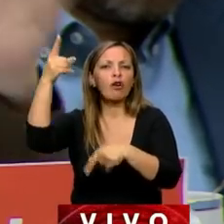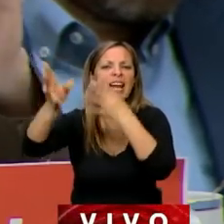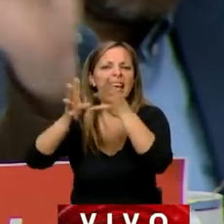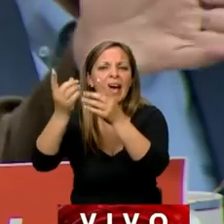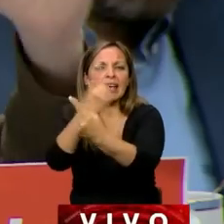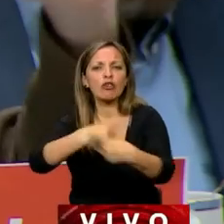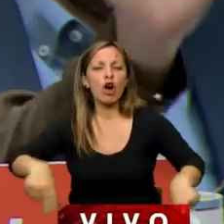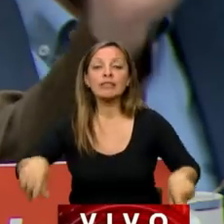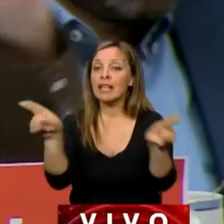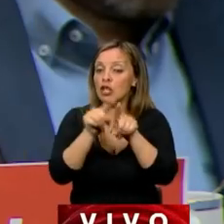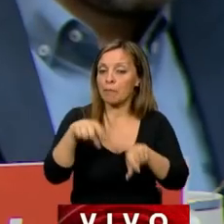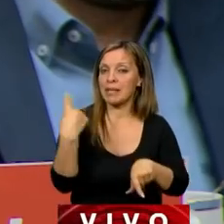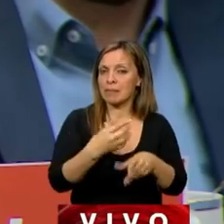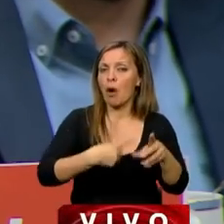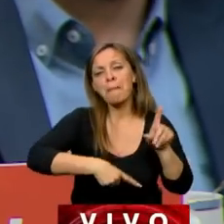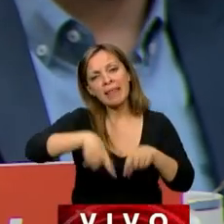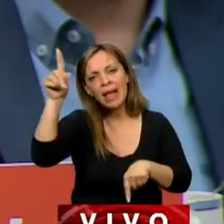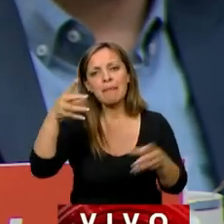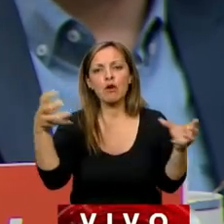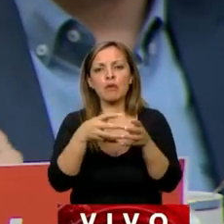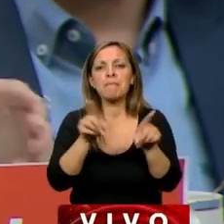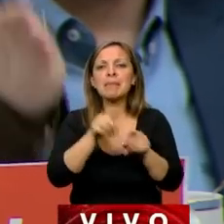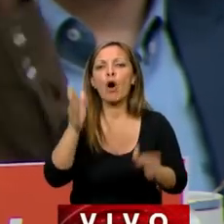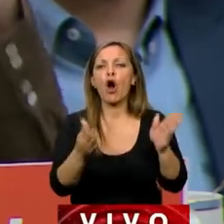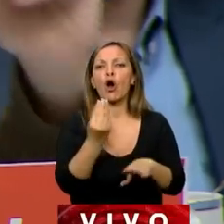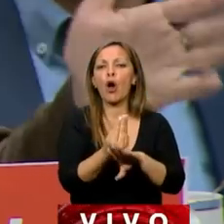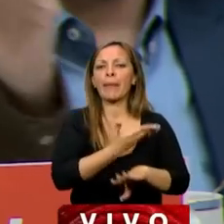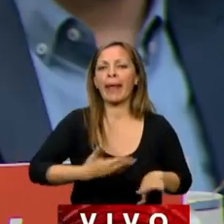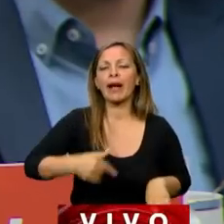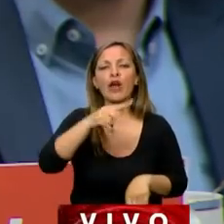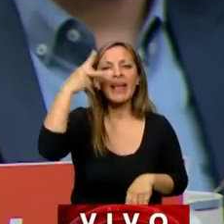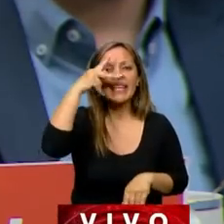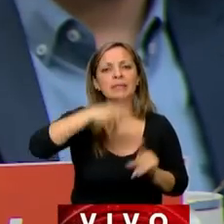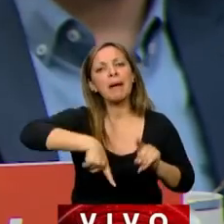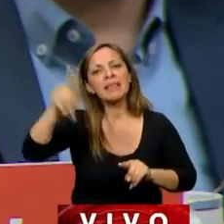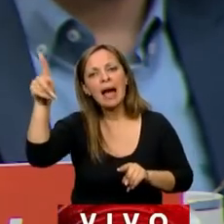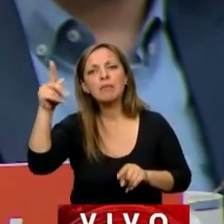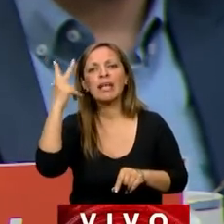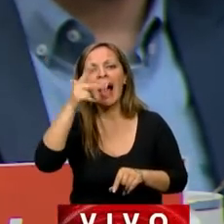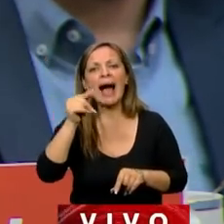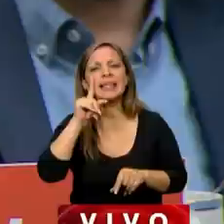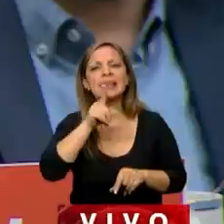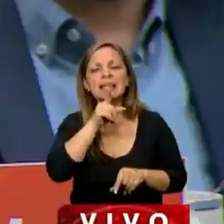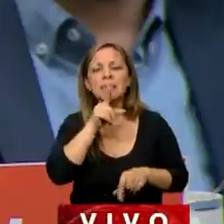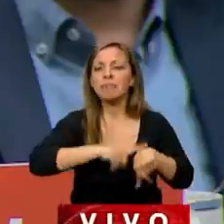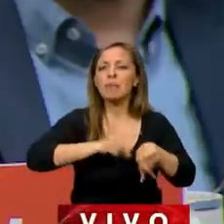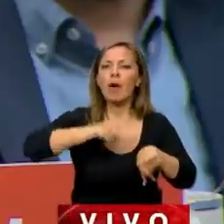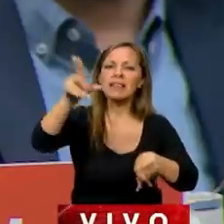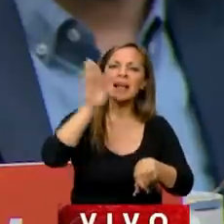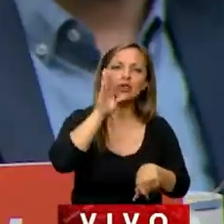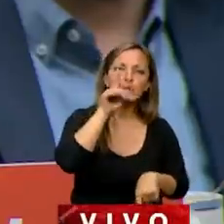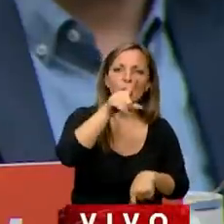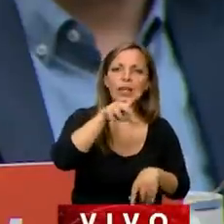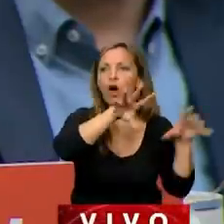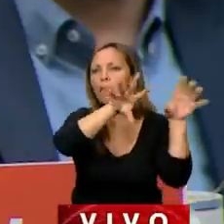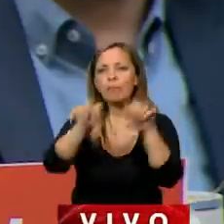como hemos enviado tropas bajo el gobierno de Néstor Kirchner a Haití, mientras Estados Unidos se dedicaba a